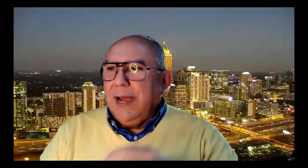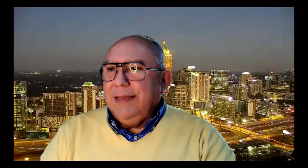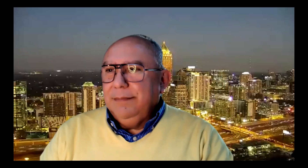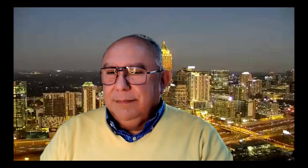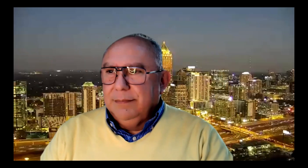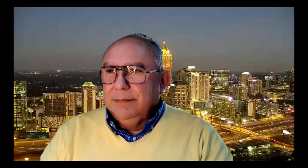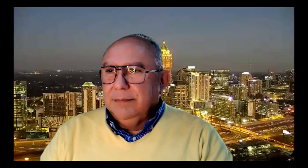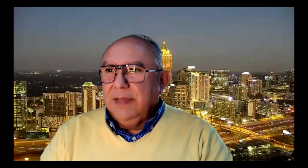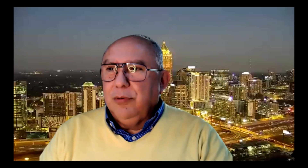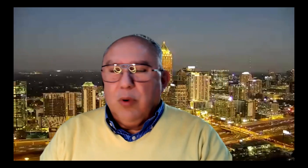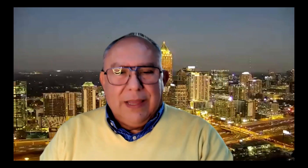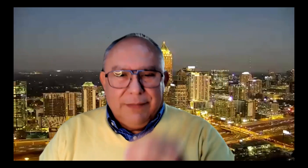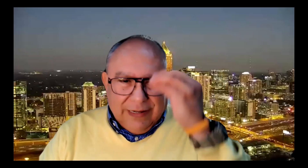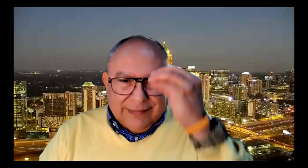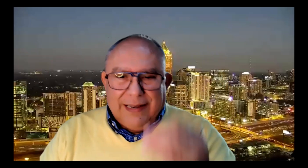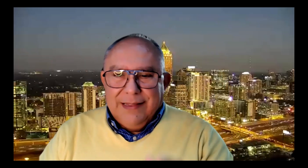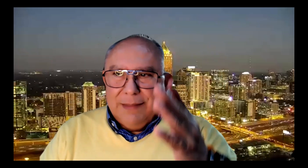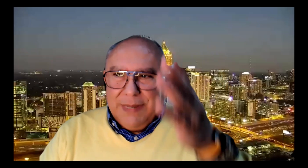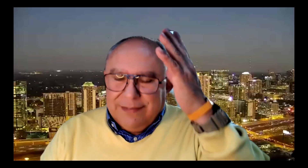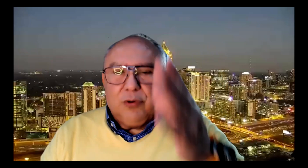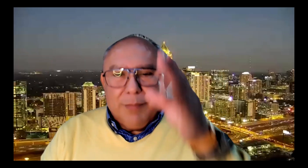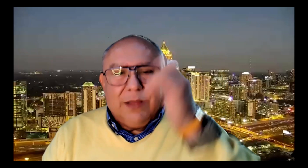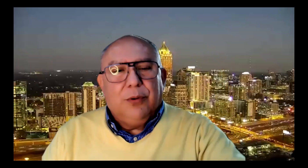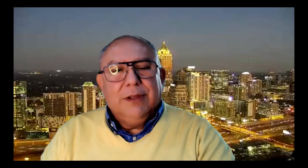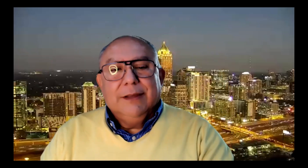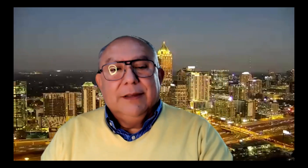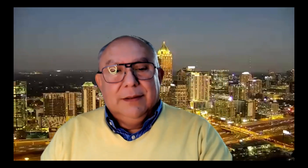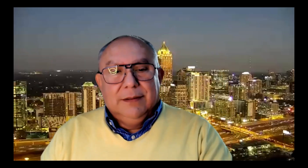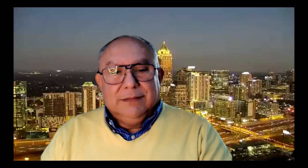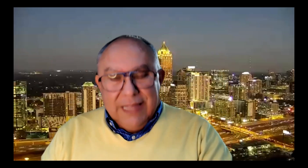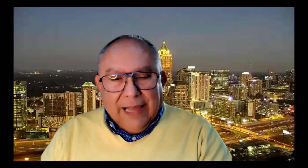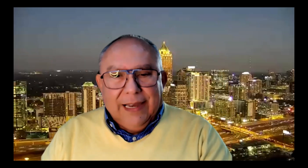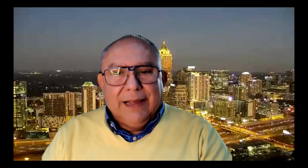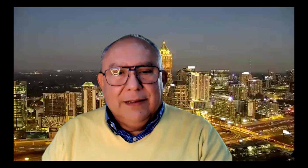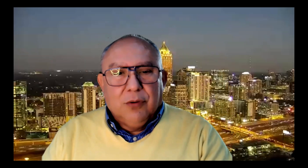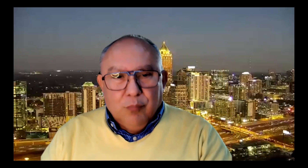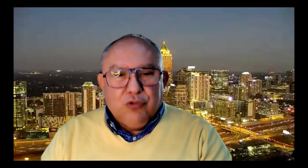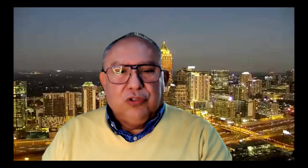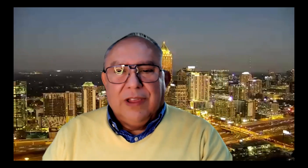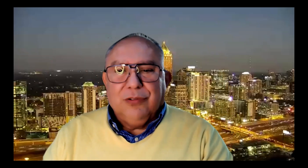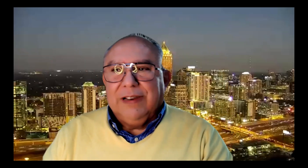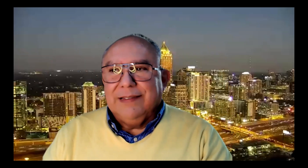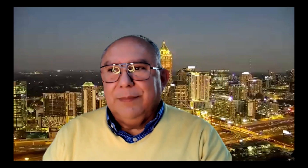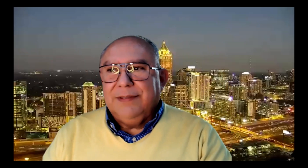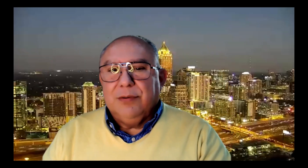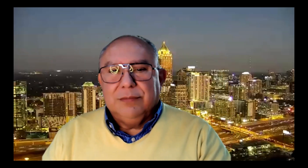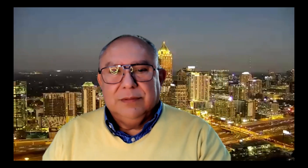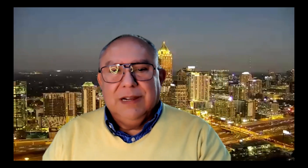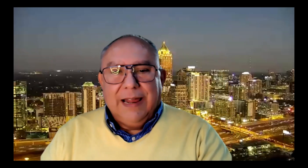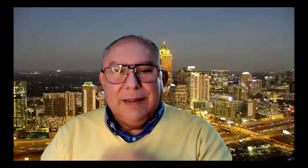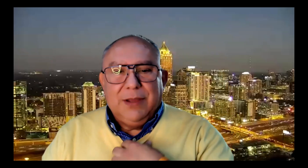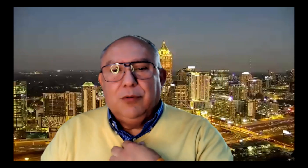en Uruguay. En Uruguay había un excelente ministro embajador de carrera, con muchos años en el